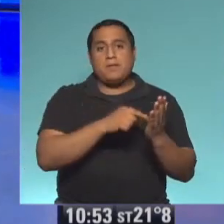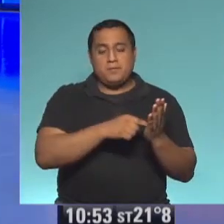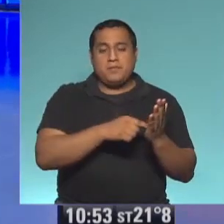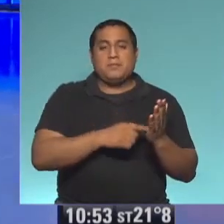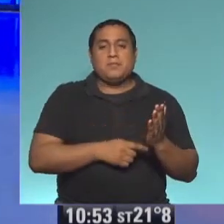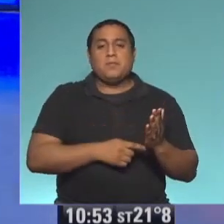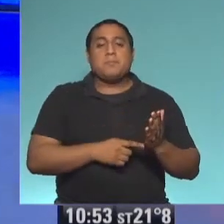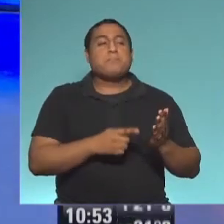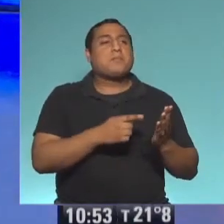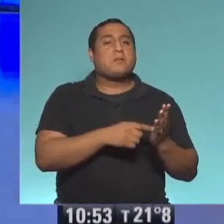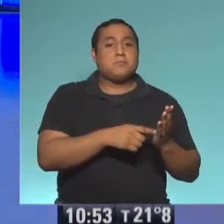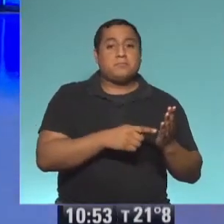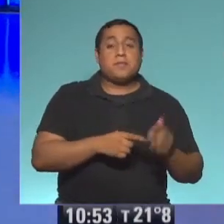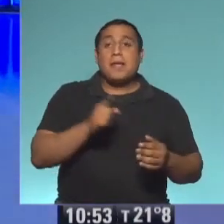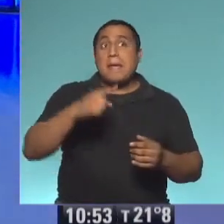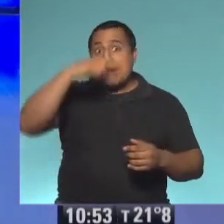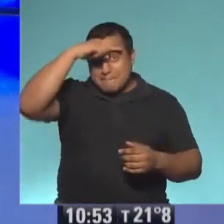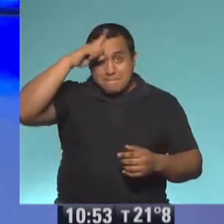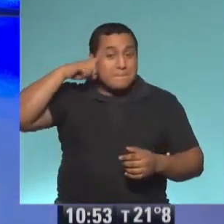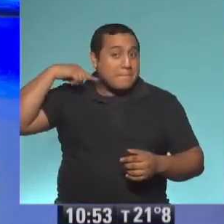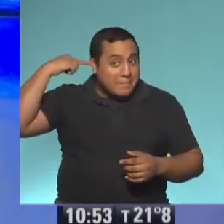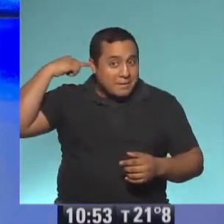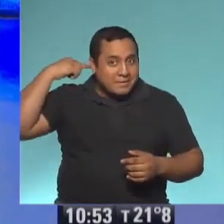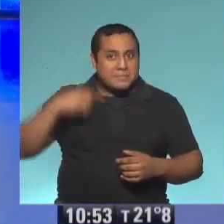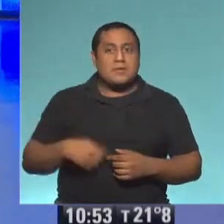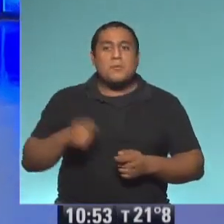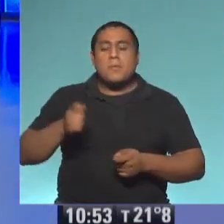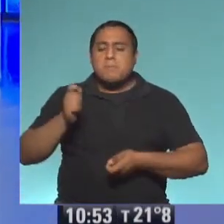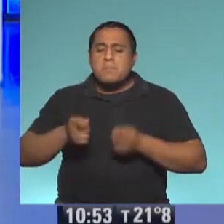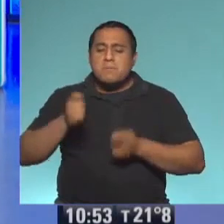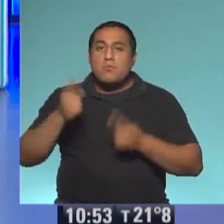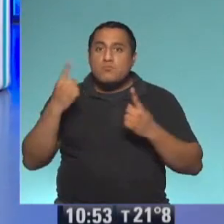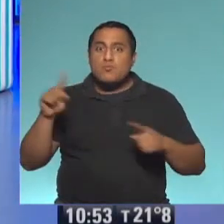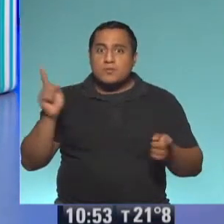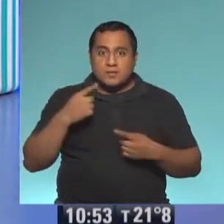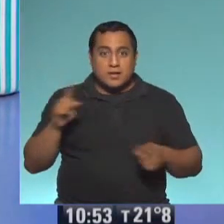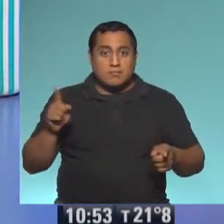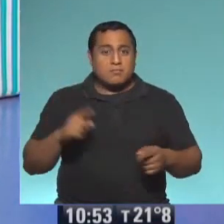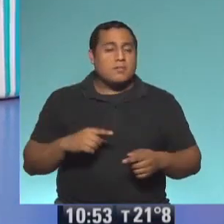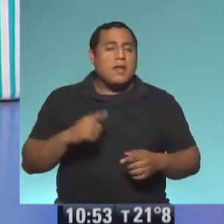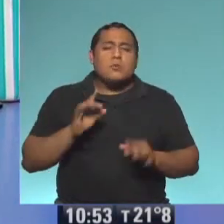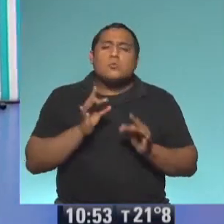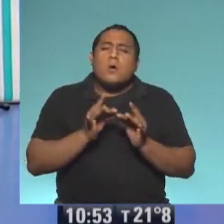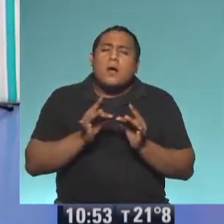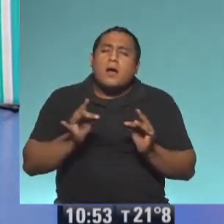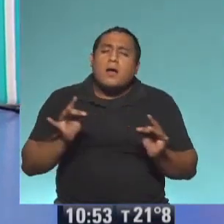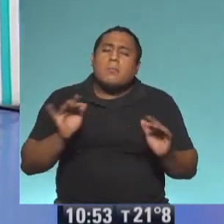tú y vos. Maga, te encargas, sí, de conmigo de hacer la musiquita, ¿sí? Perfecto. ¿Qué te parece? ¿Hacemos algo